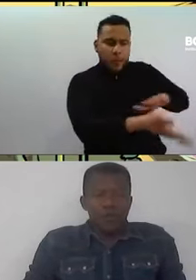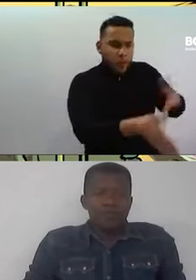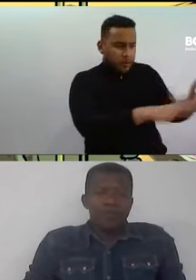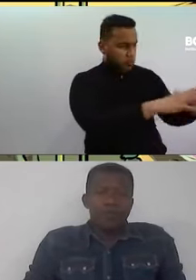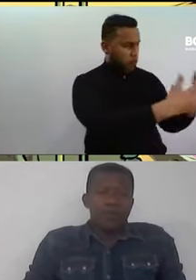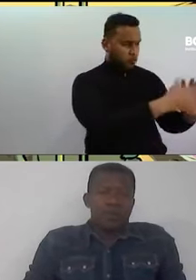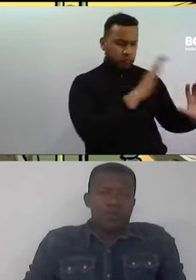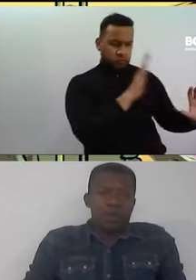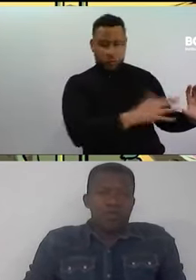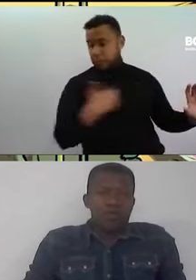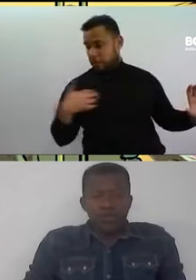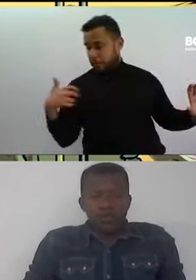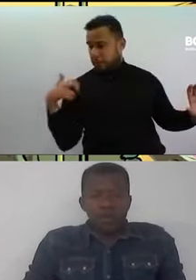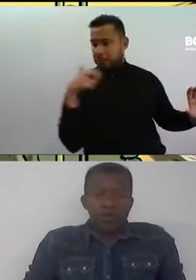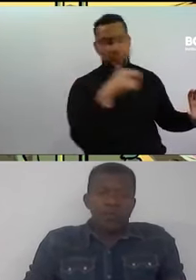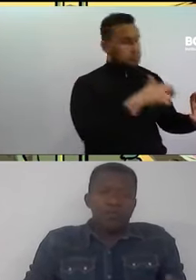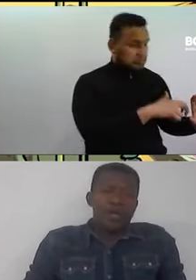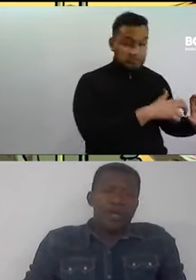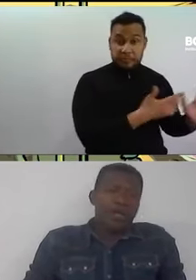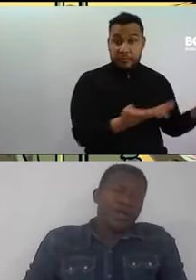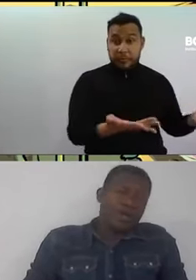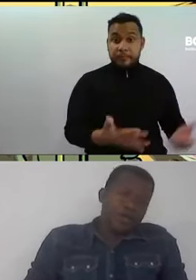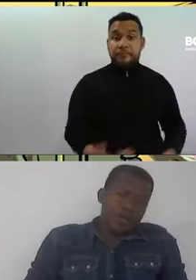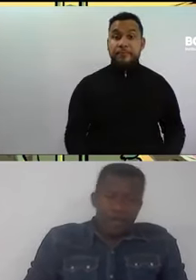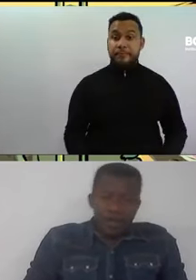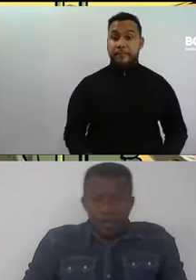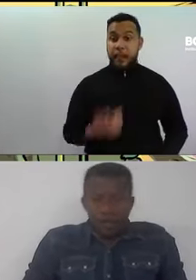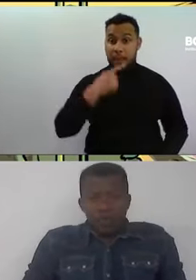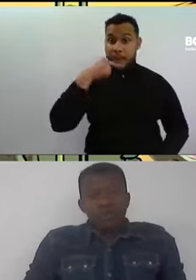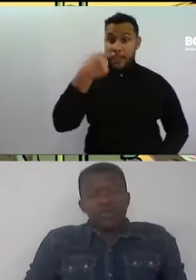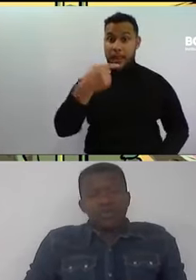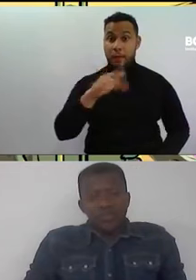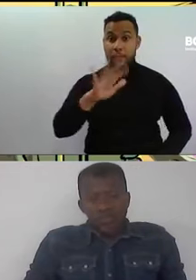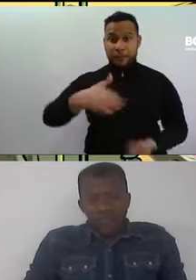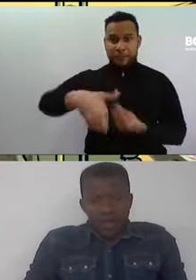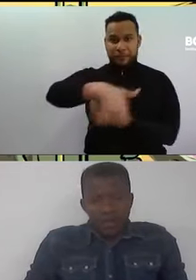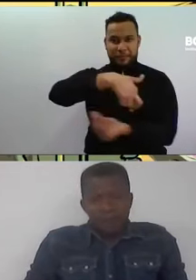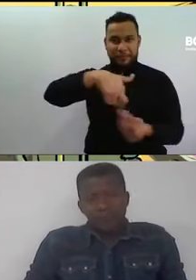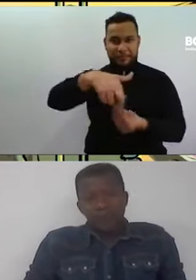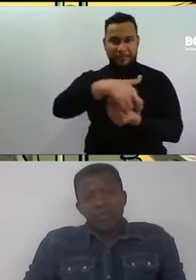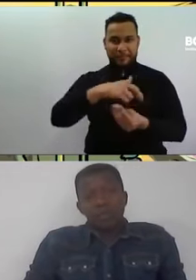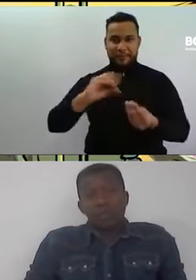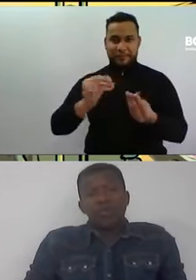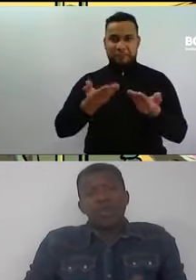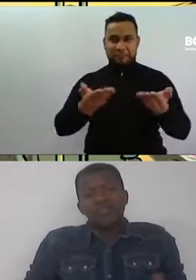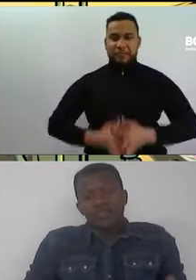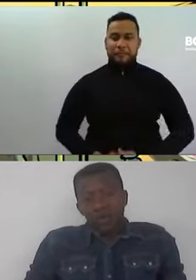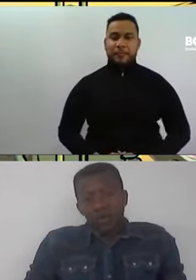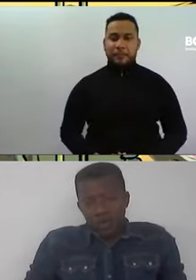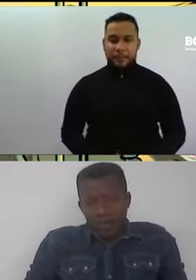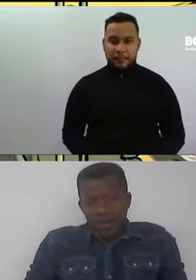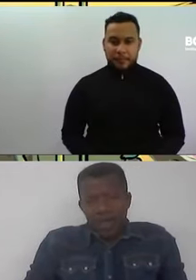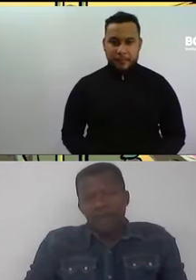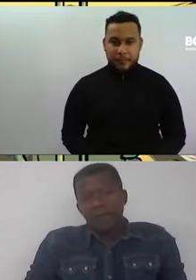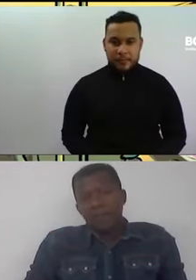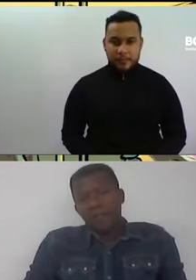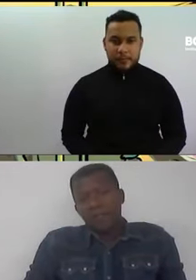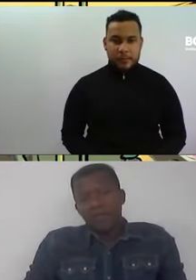Flo, mamueto hago ve, un noticia, un lazor y